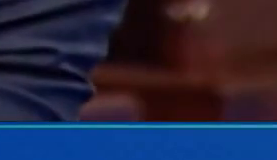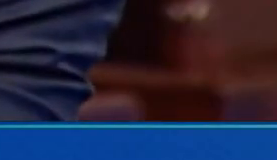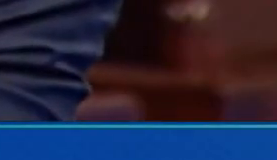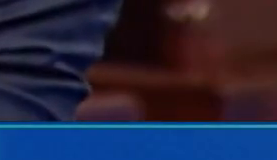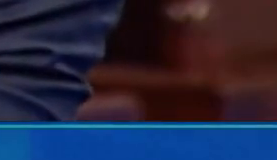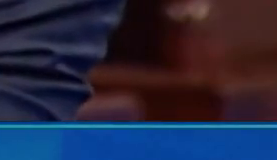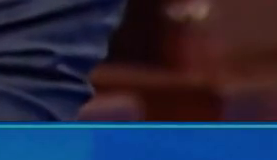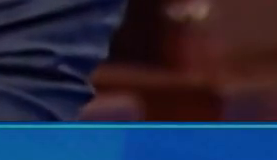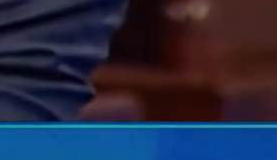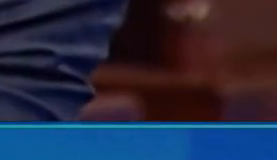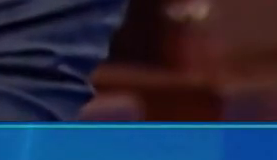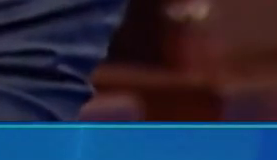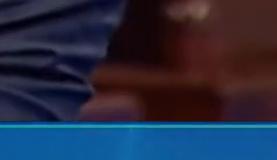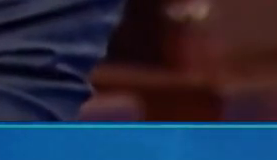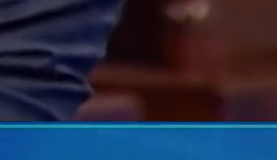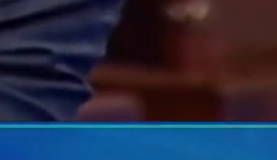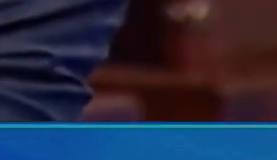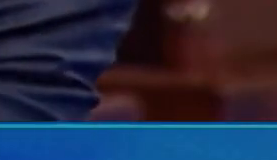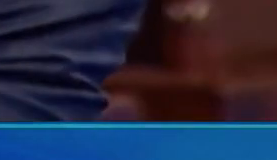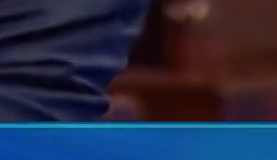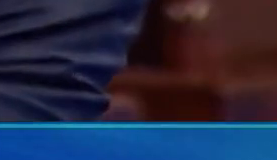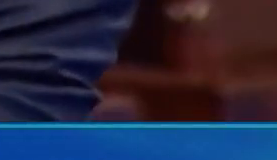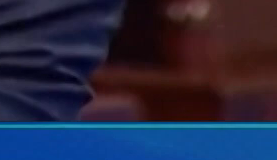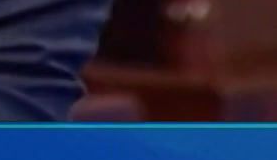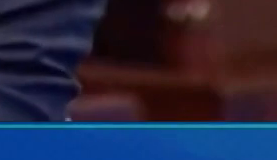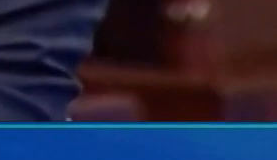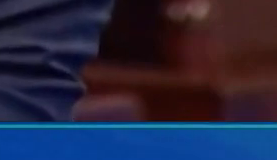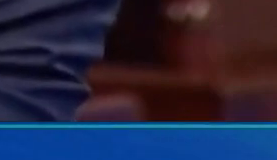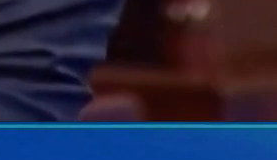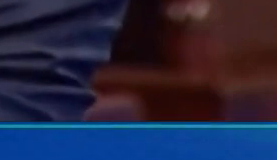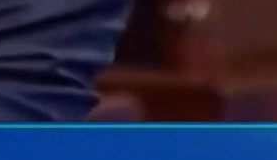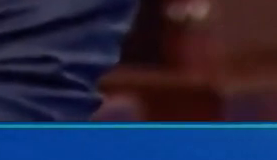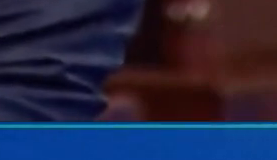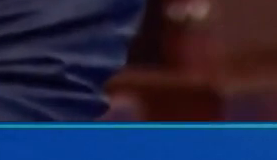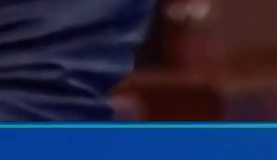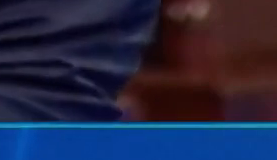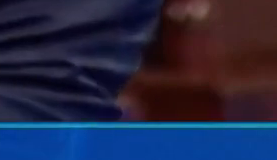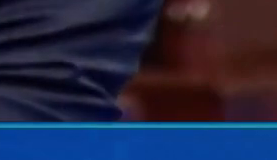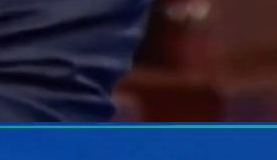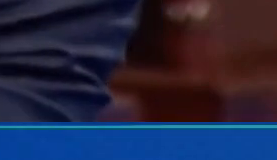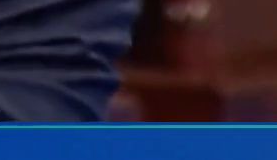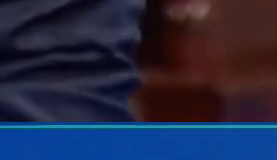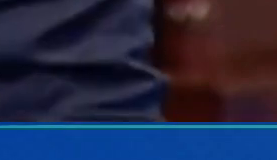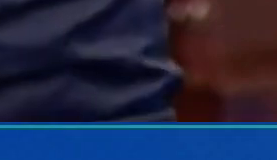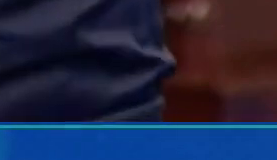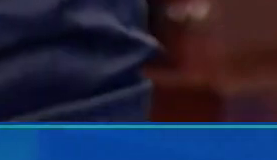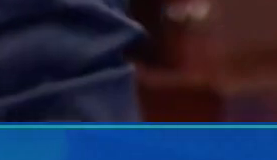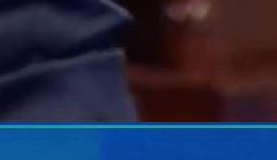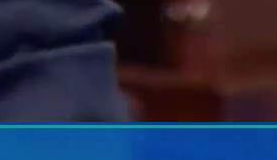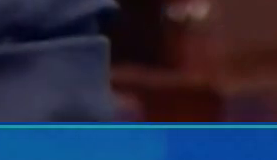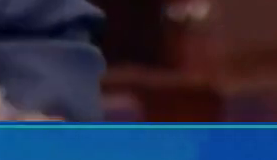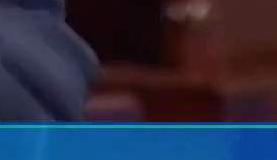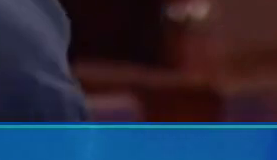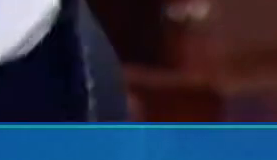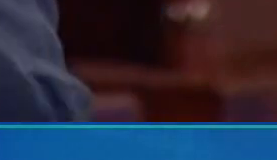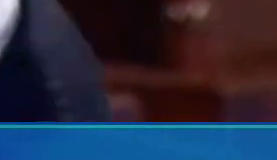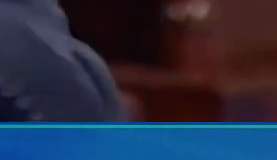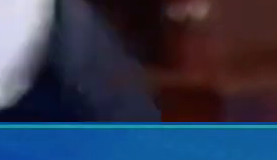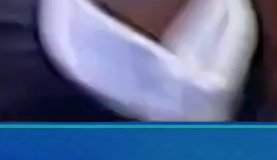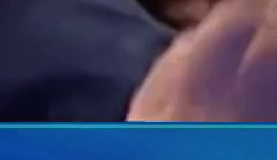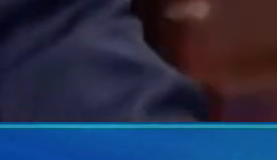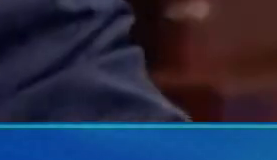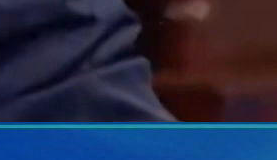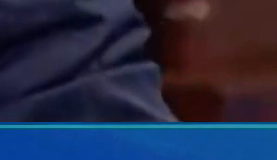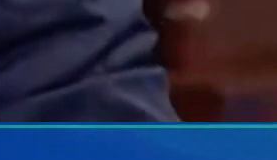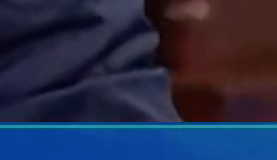financiero Aquí no hay peritaje aquí lo ha declarado el fiscal el el técnico de la fiscalía no hay nada de eso